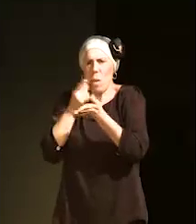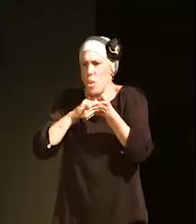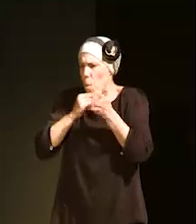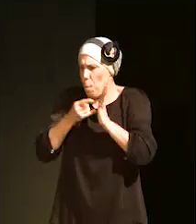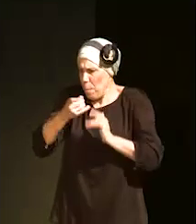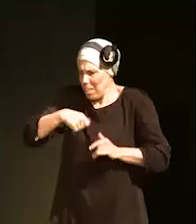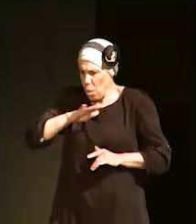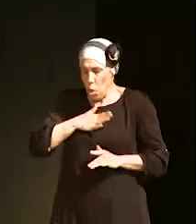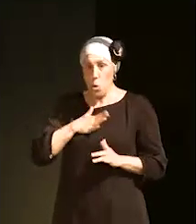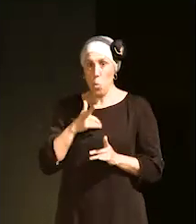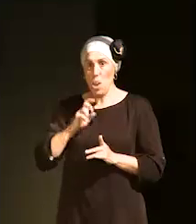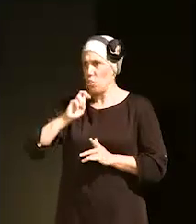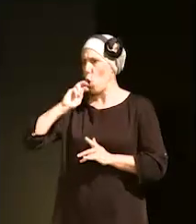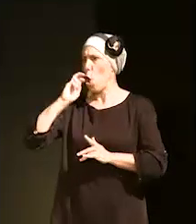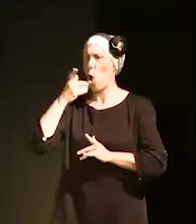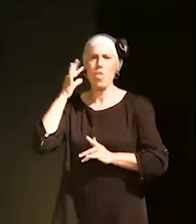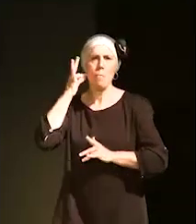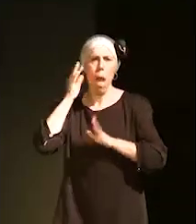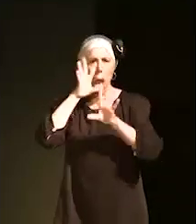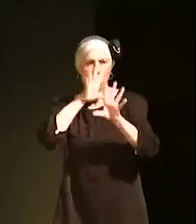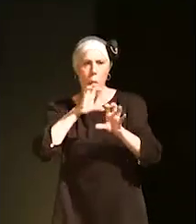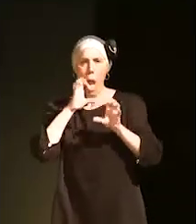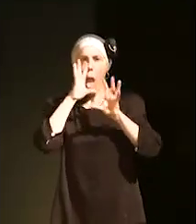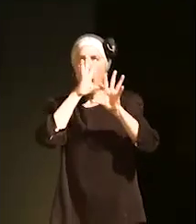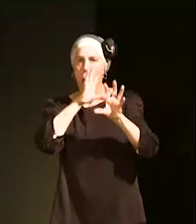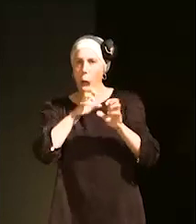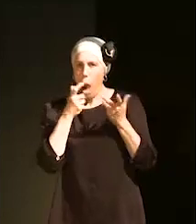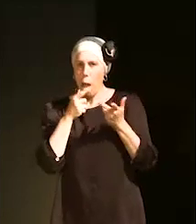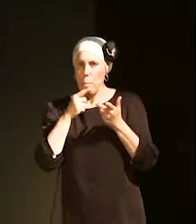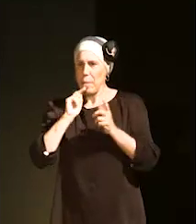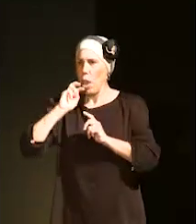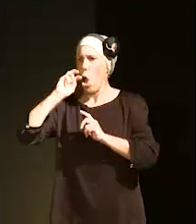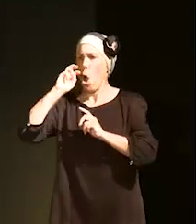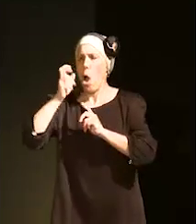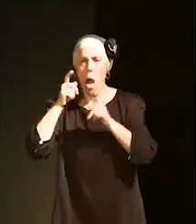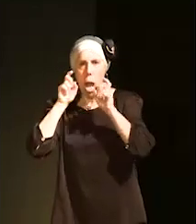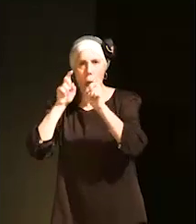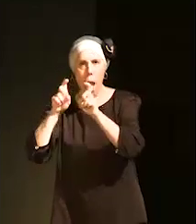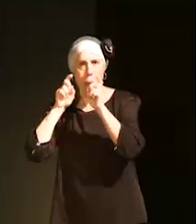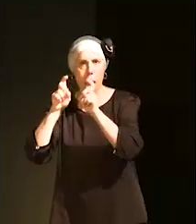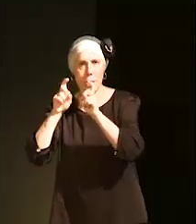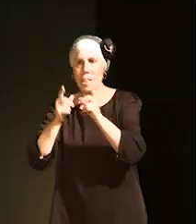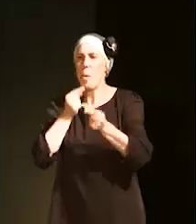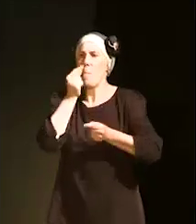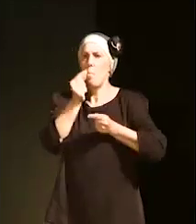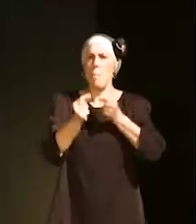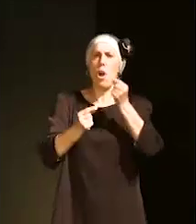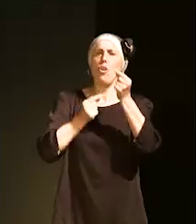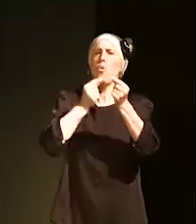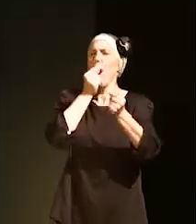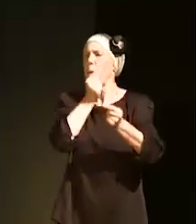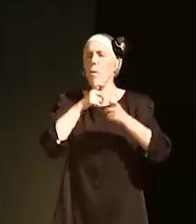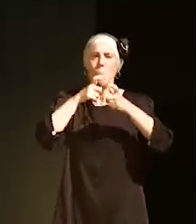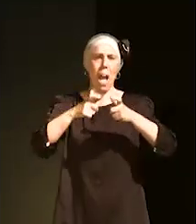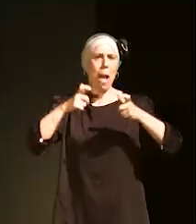otras también seguimos por agradecimiento por lo aprendido y lo vivido porque creemos en